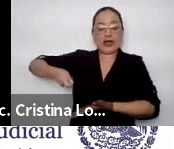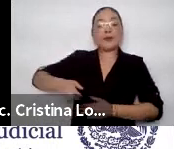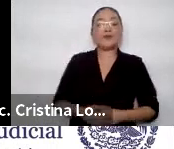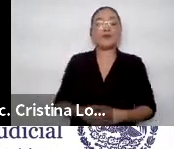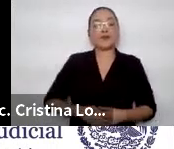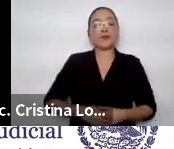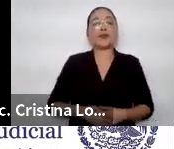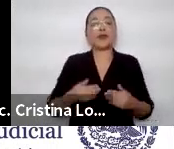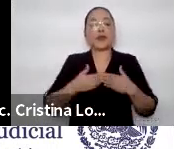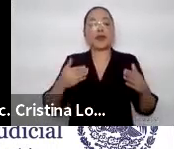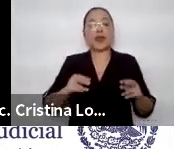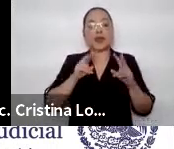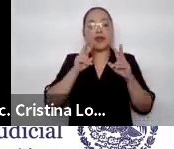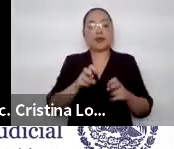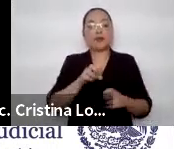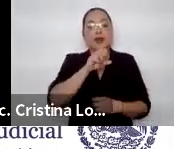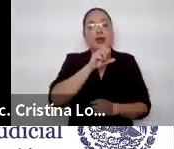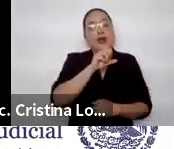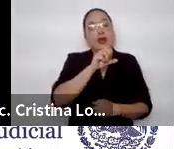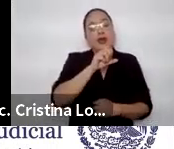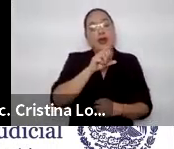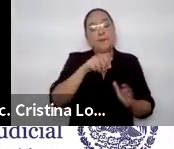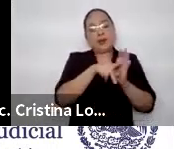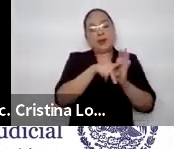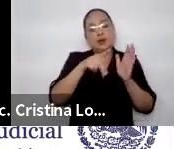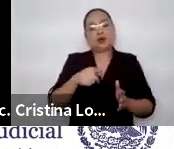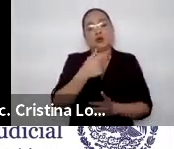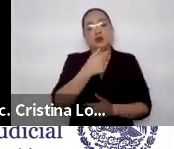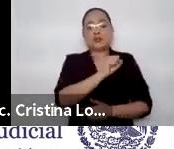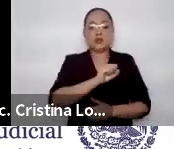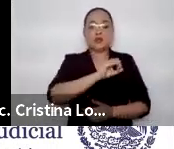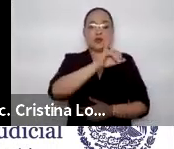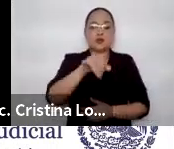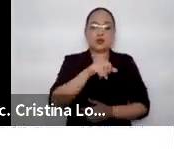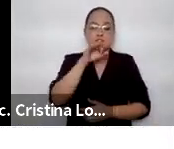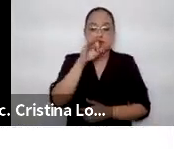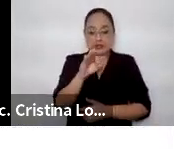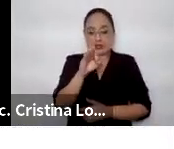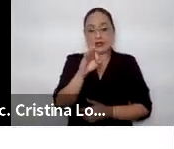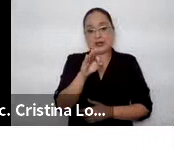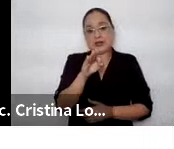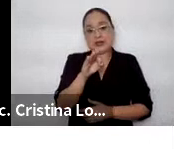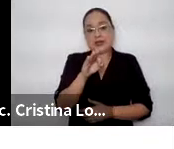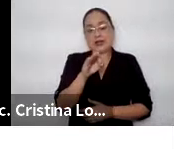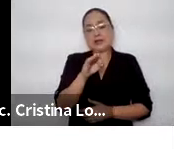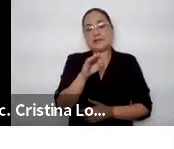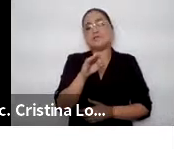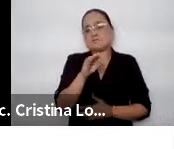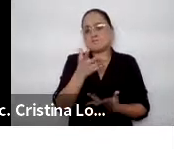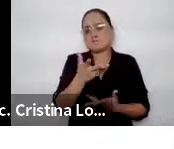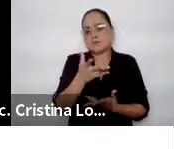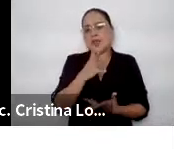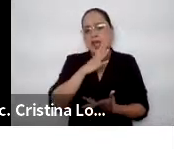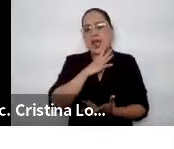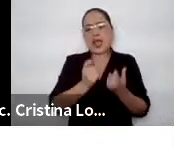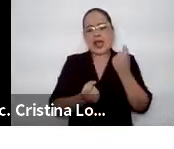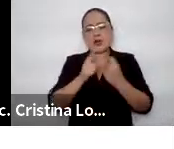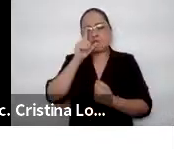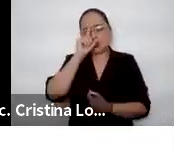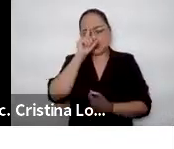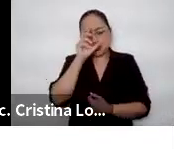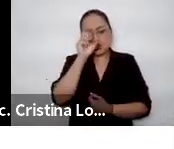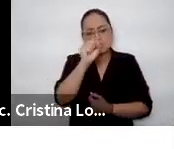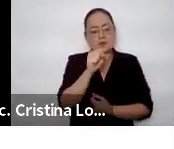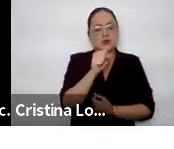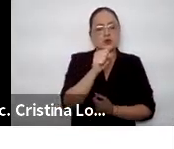del Semanario Judicial de la Federación, recordando algunos conceptos jurídicos